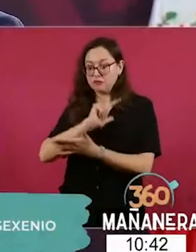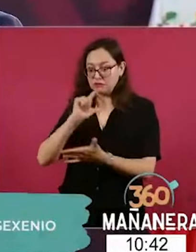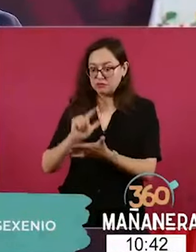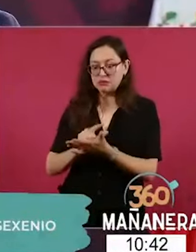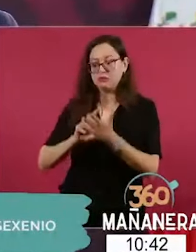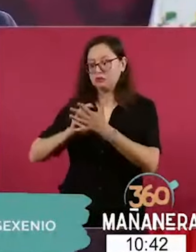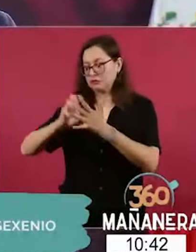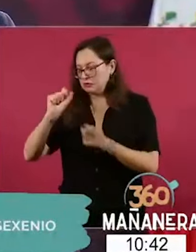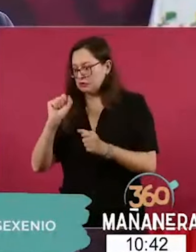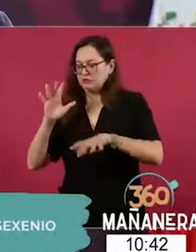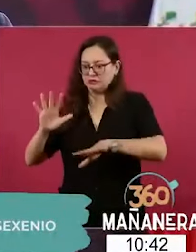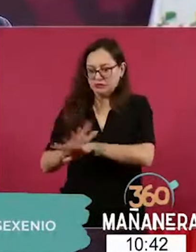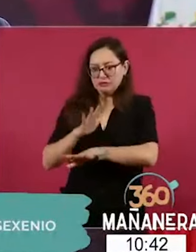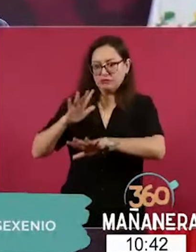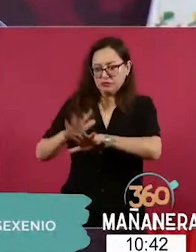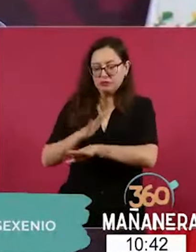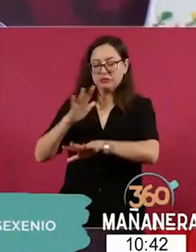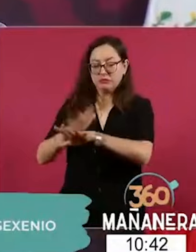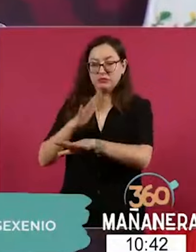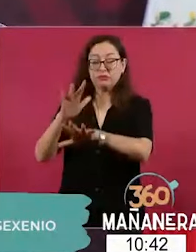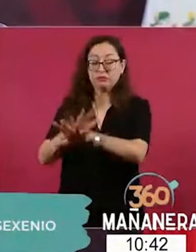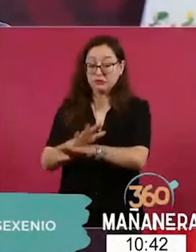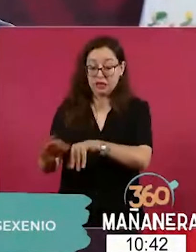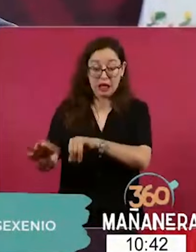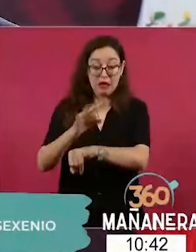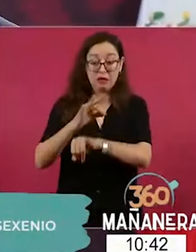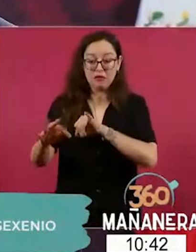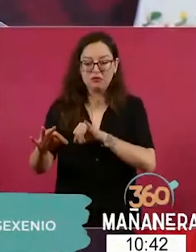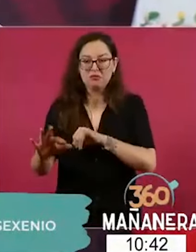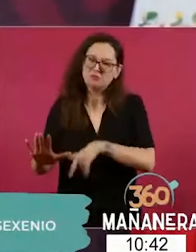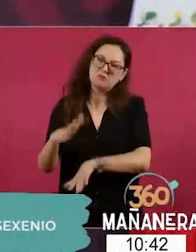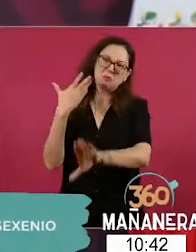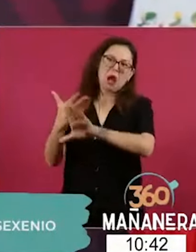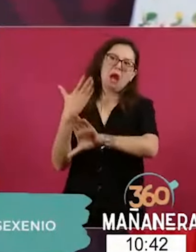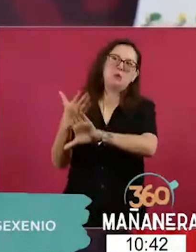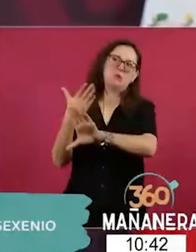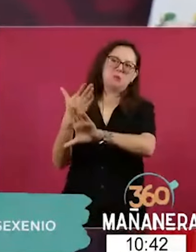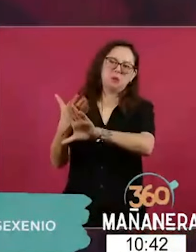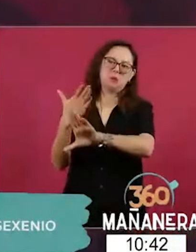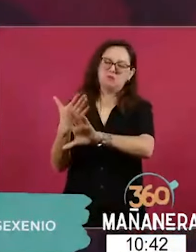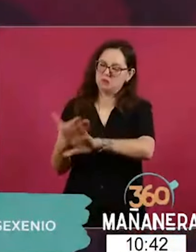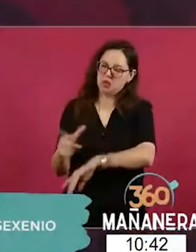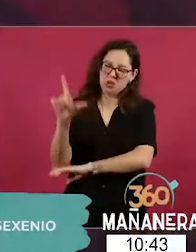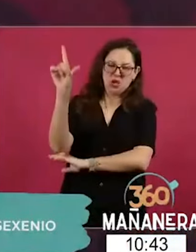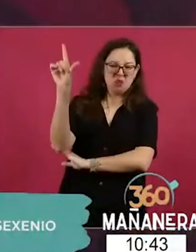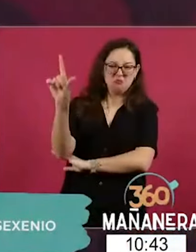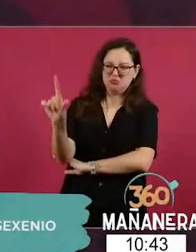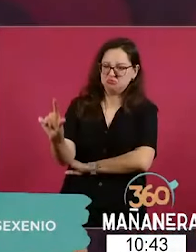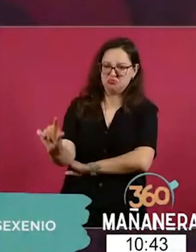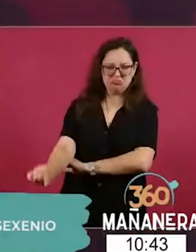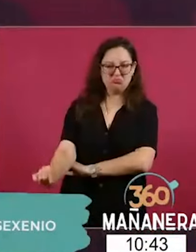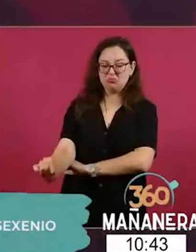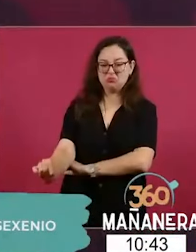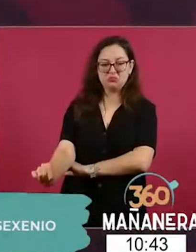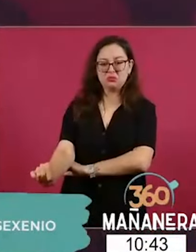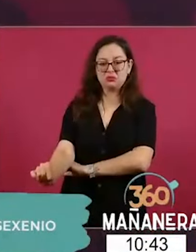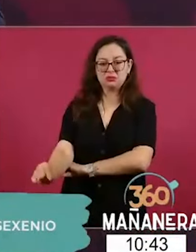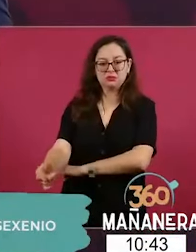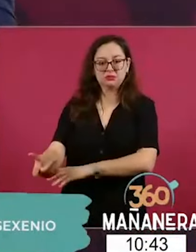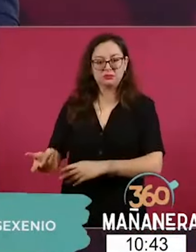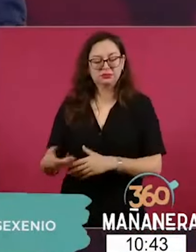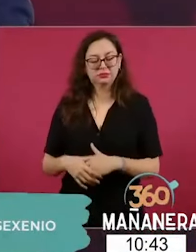estructurales y al final lo eh